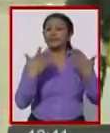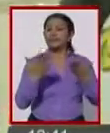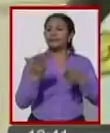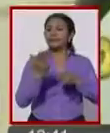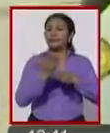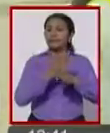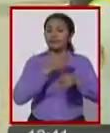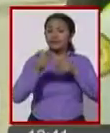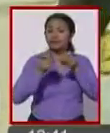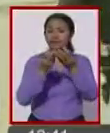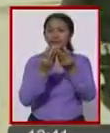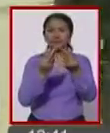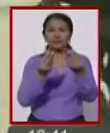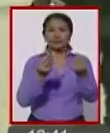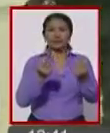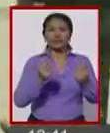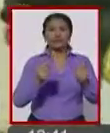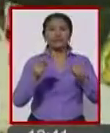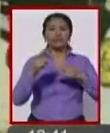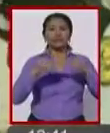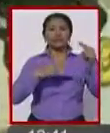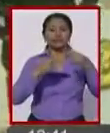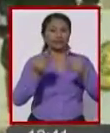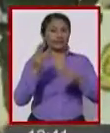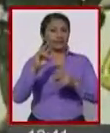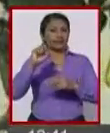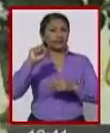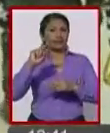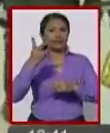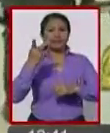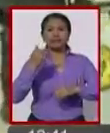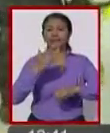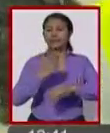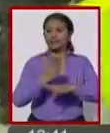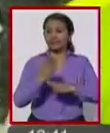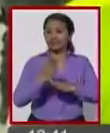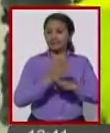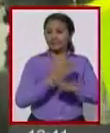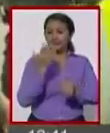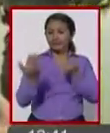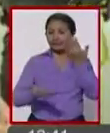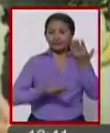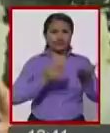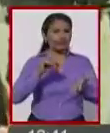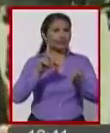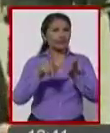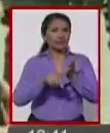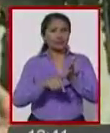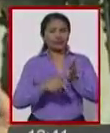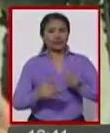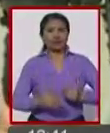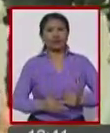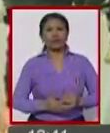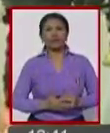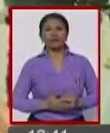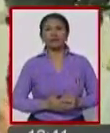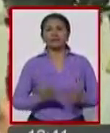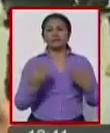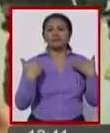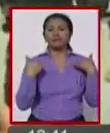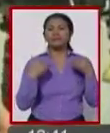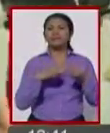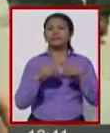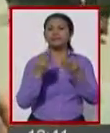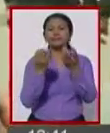ya prácticamente controlando acá la infraestructura. Estamos en un segundo proceso de controlar primero las llamas, posteriormente